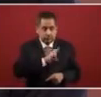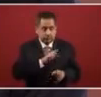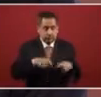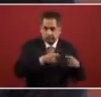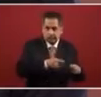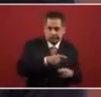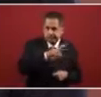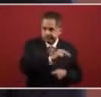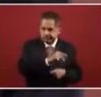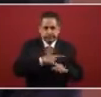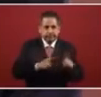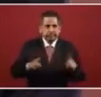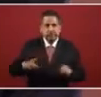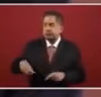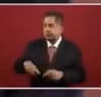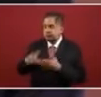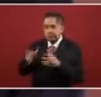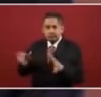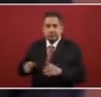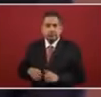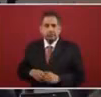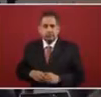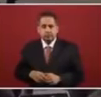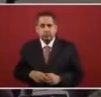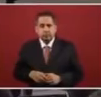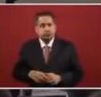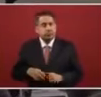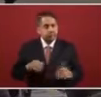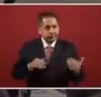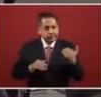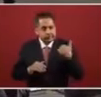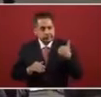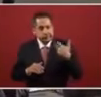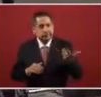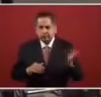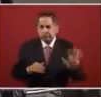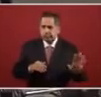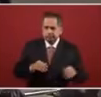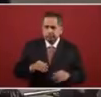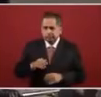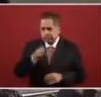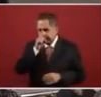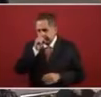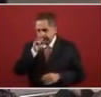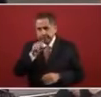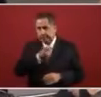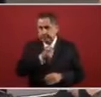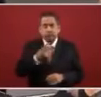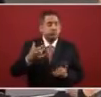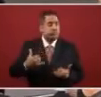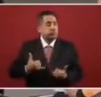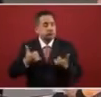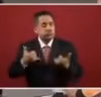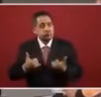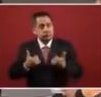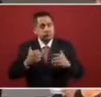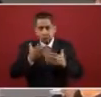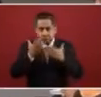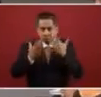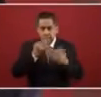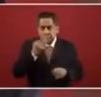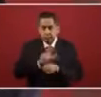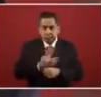particulares. Hay esa demanda, porque hay muchos jóvenes que estudian